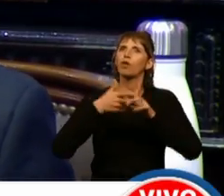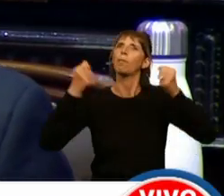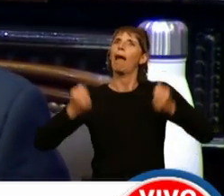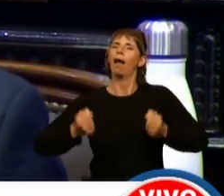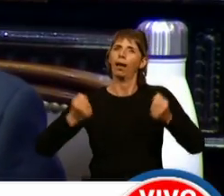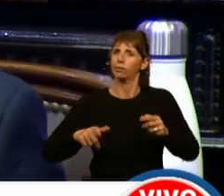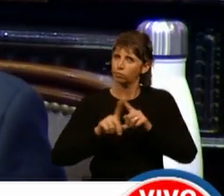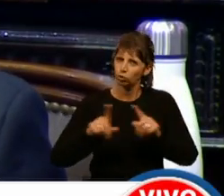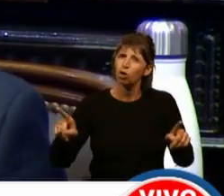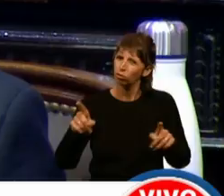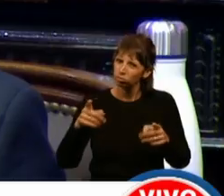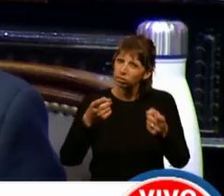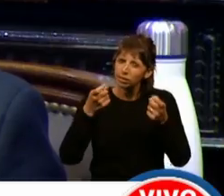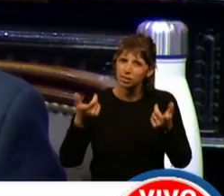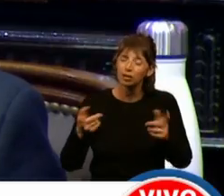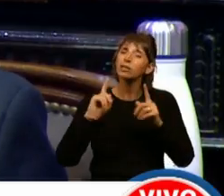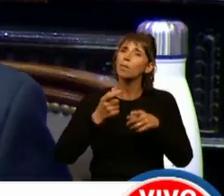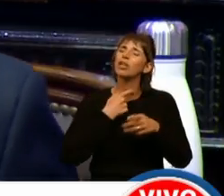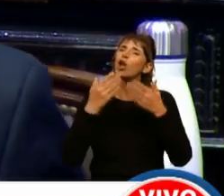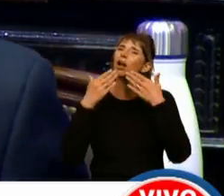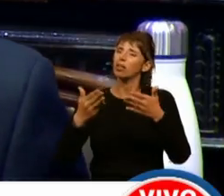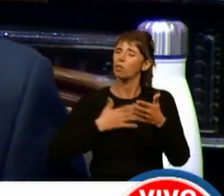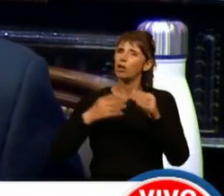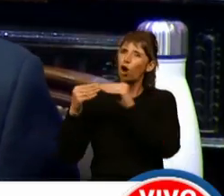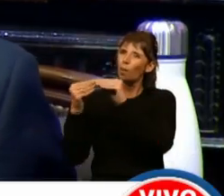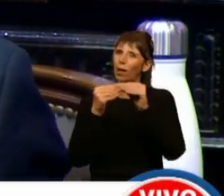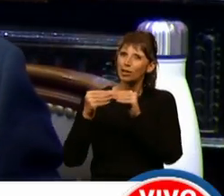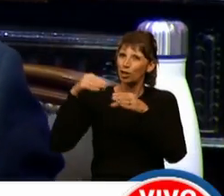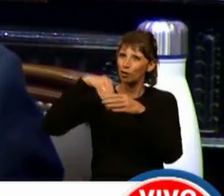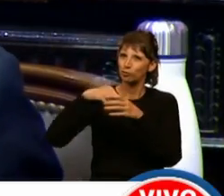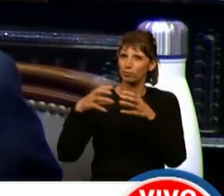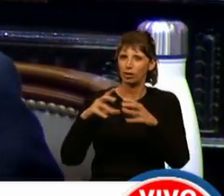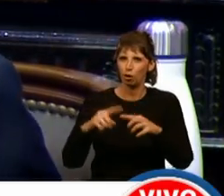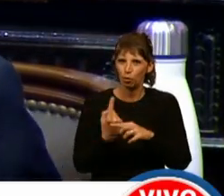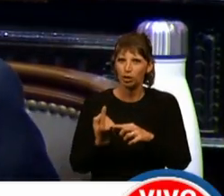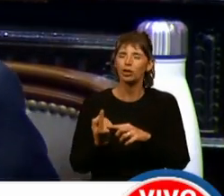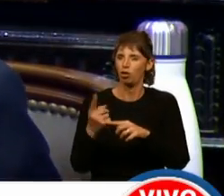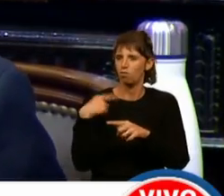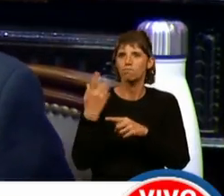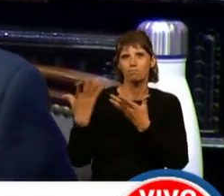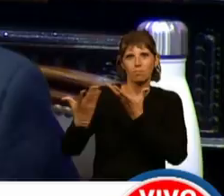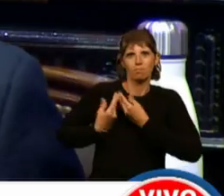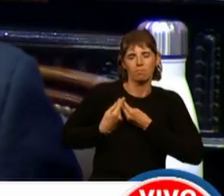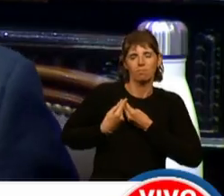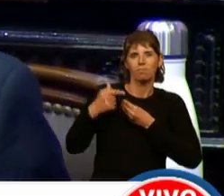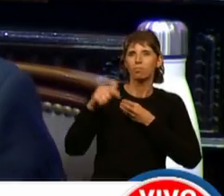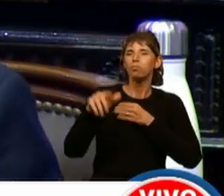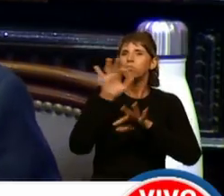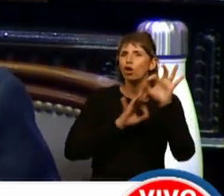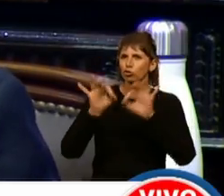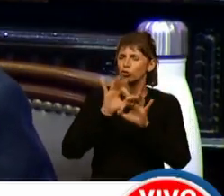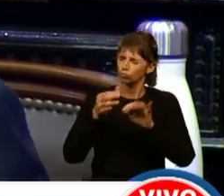y también quiero agradecer a los diputados de mi bloque y diputadas que me acompañaron en este en este proyecto que sin duda es